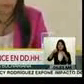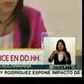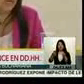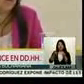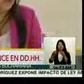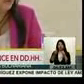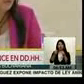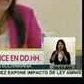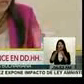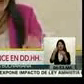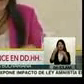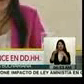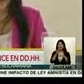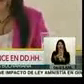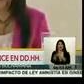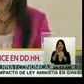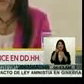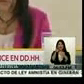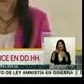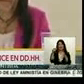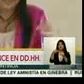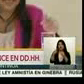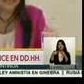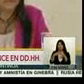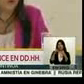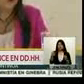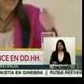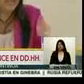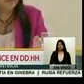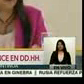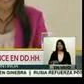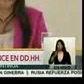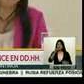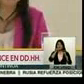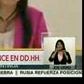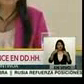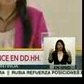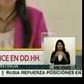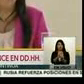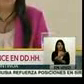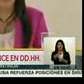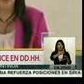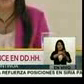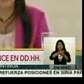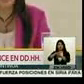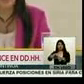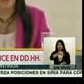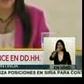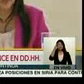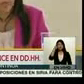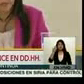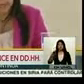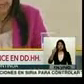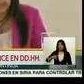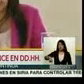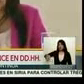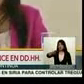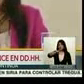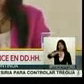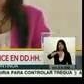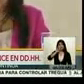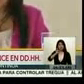recursos naturales queremos además denunciar ante este foro tan importante como espacio superior